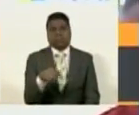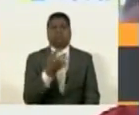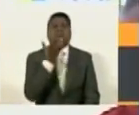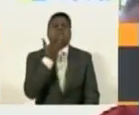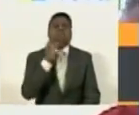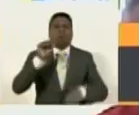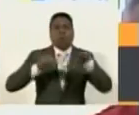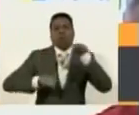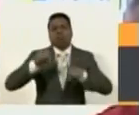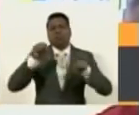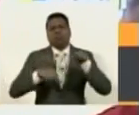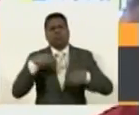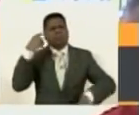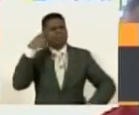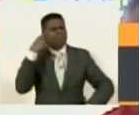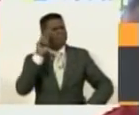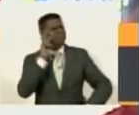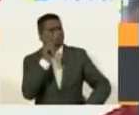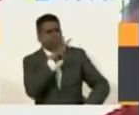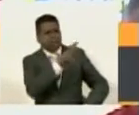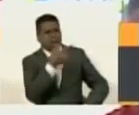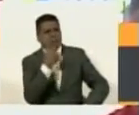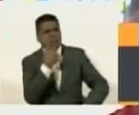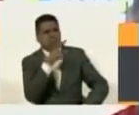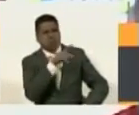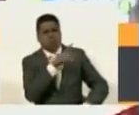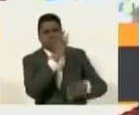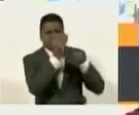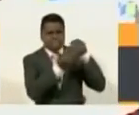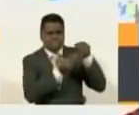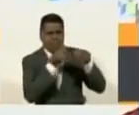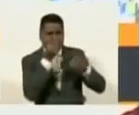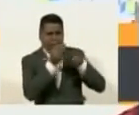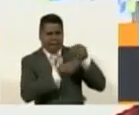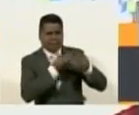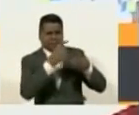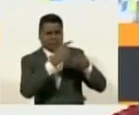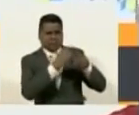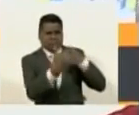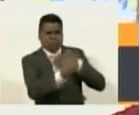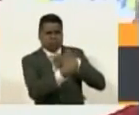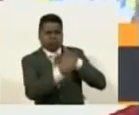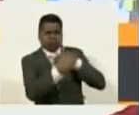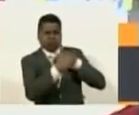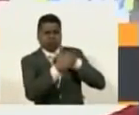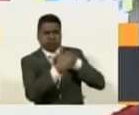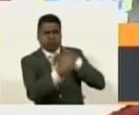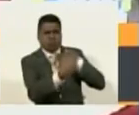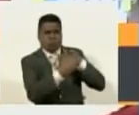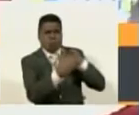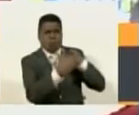duda, vean cómo ellos montan todo un aparataje contra nuestra patria, falsos positivos,